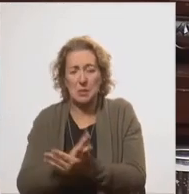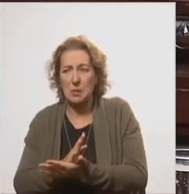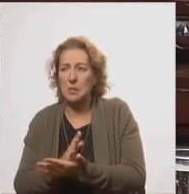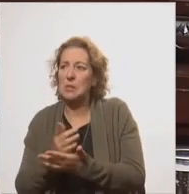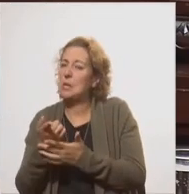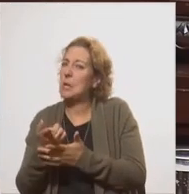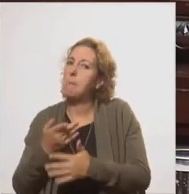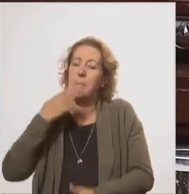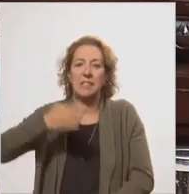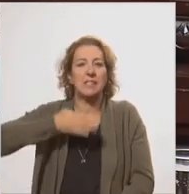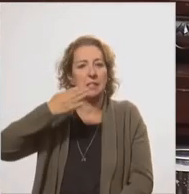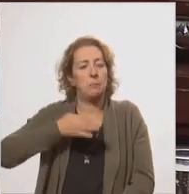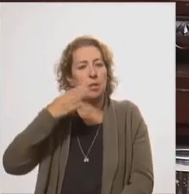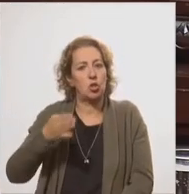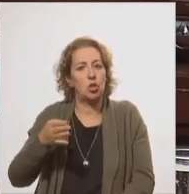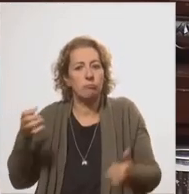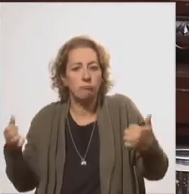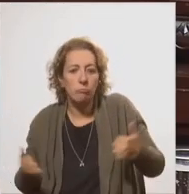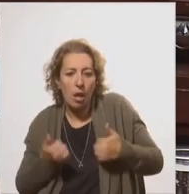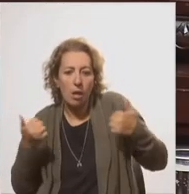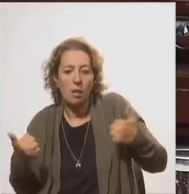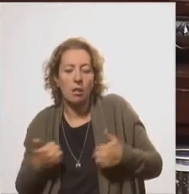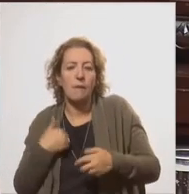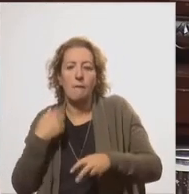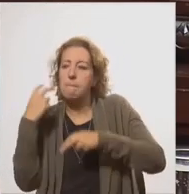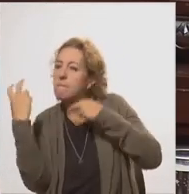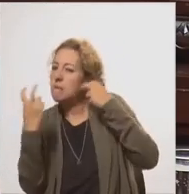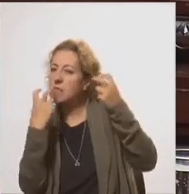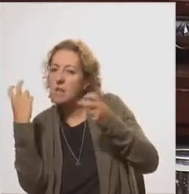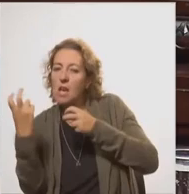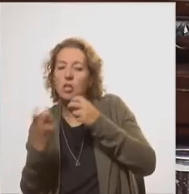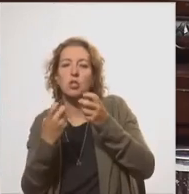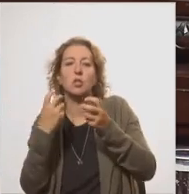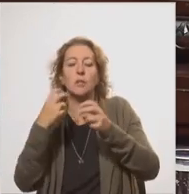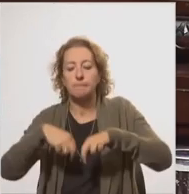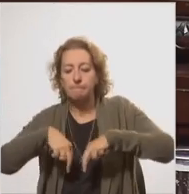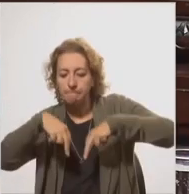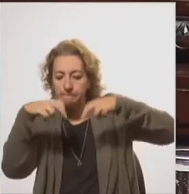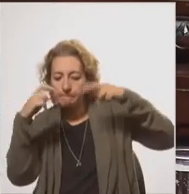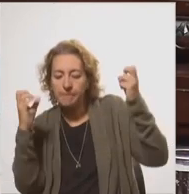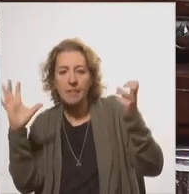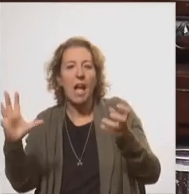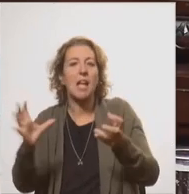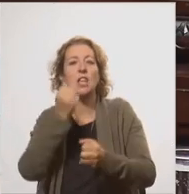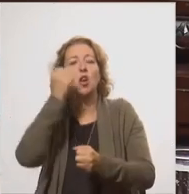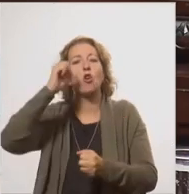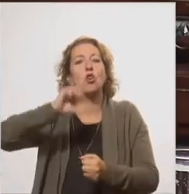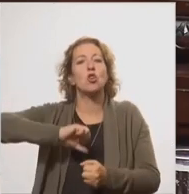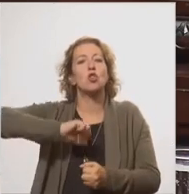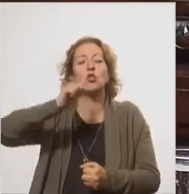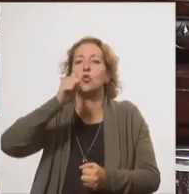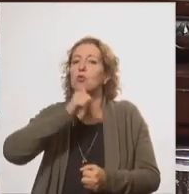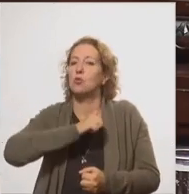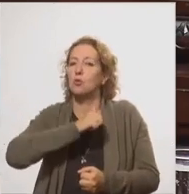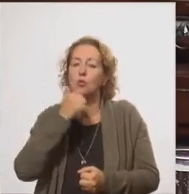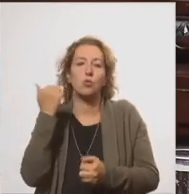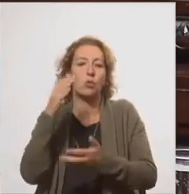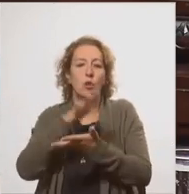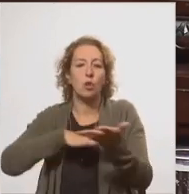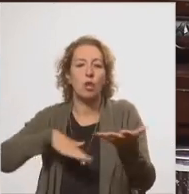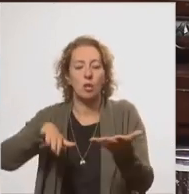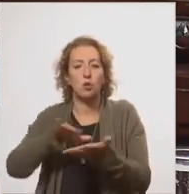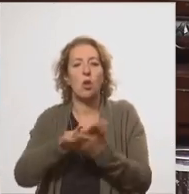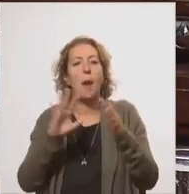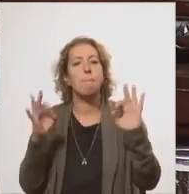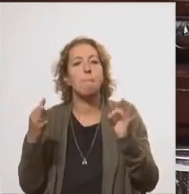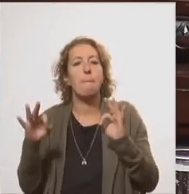activa de Belela en la investigación, el hallazgo y la resolución del caso de los hermanos Julien, que como